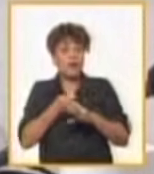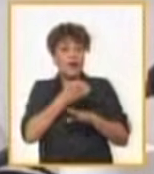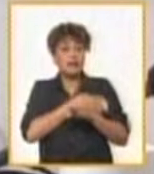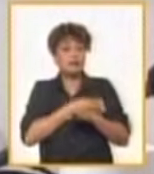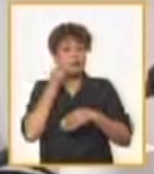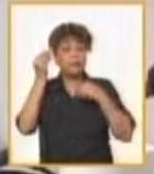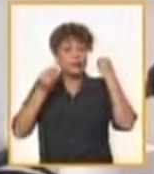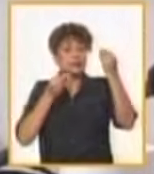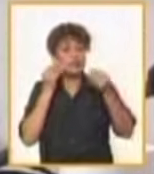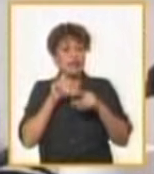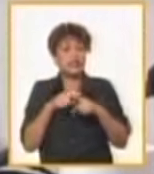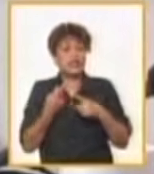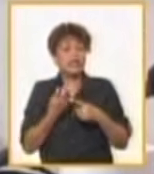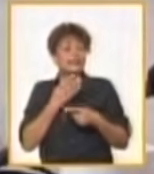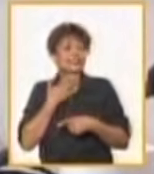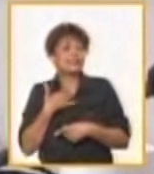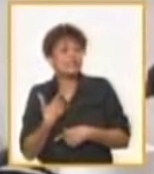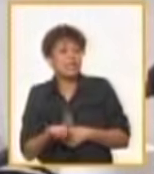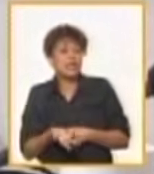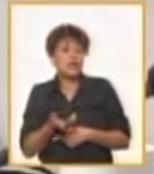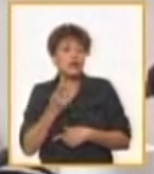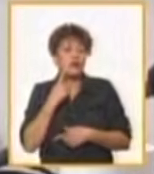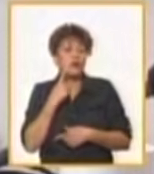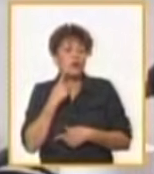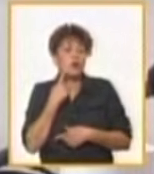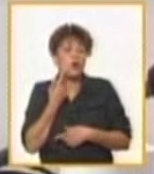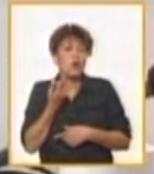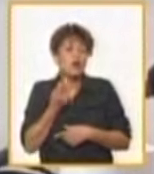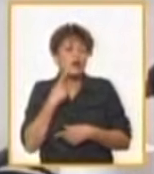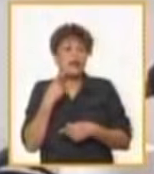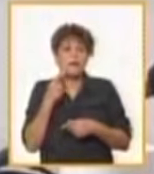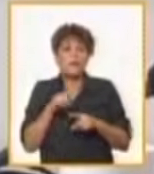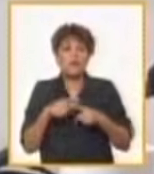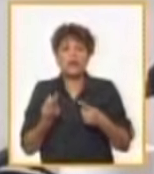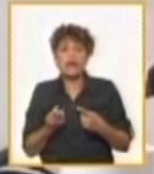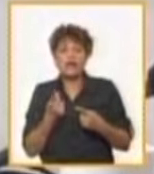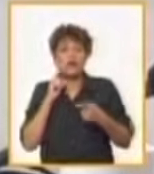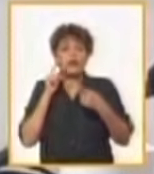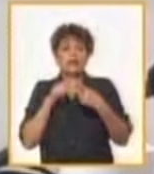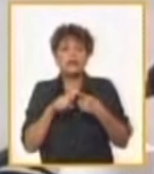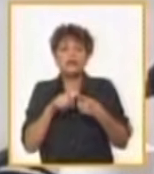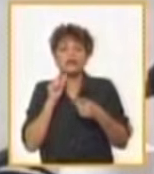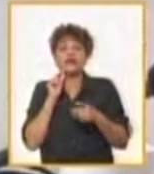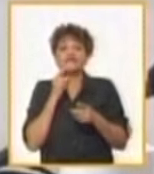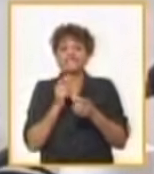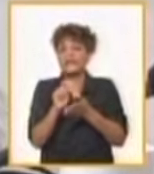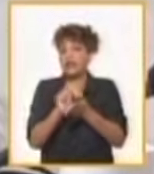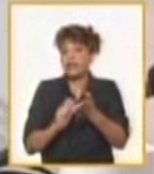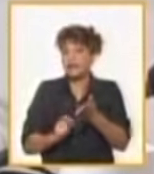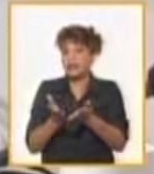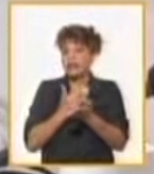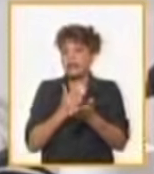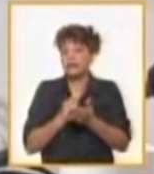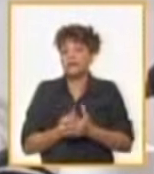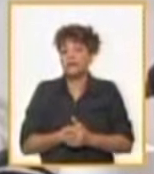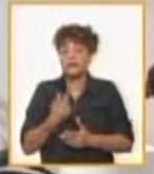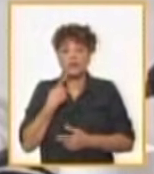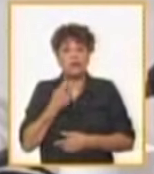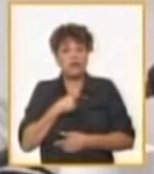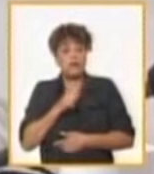que lo motivaron. Yo no conozco ningún estadista, ningún presidente, ningún político que con un